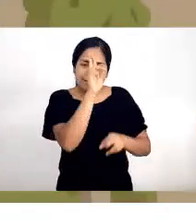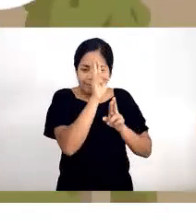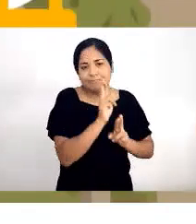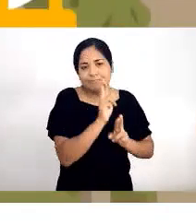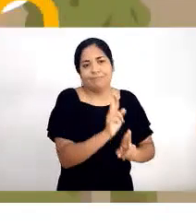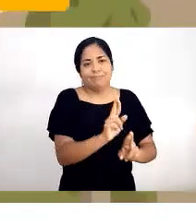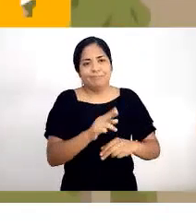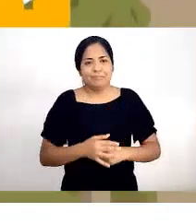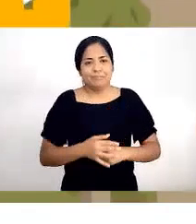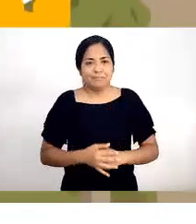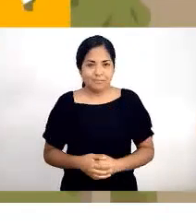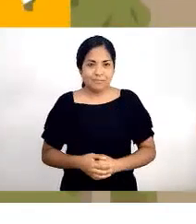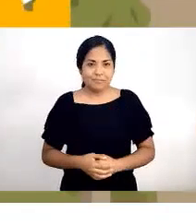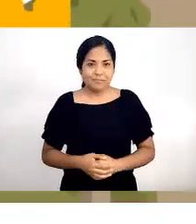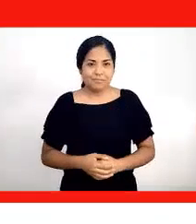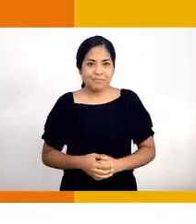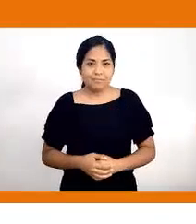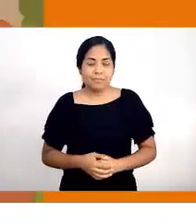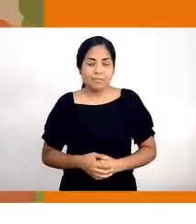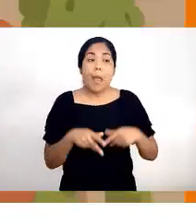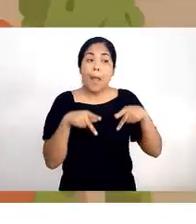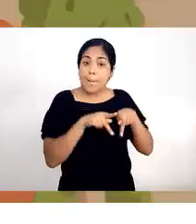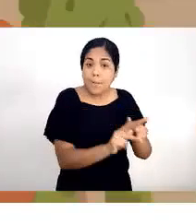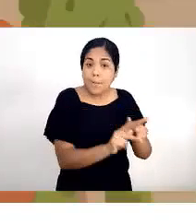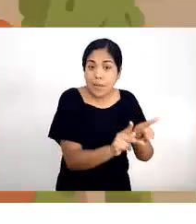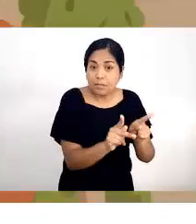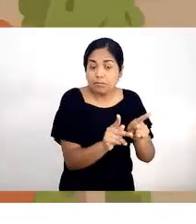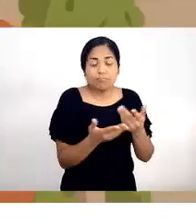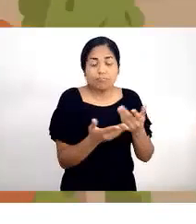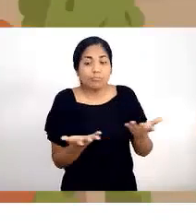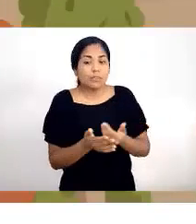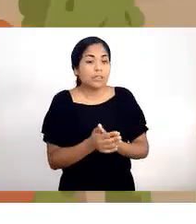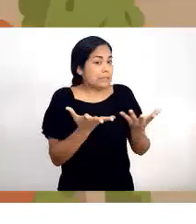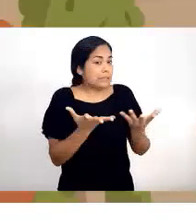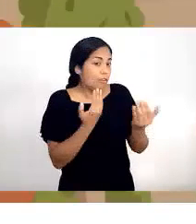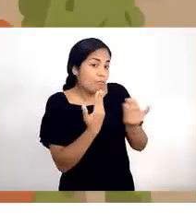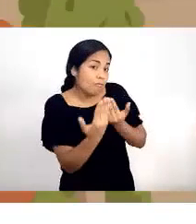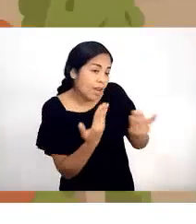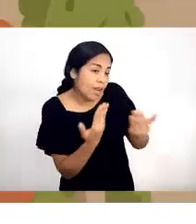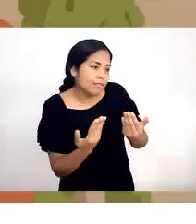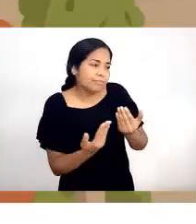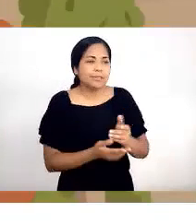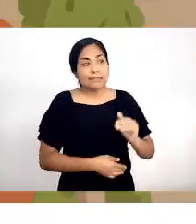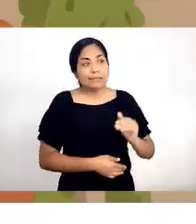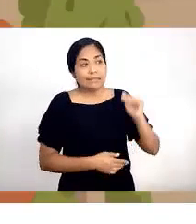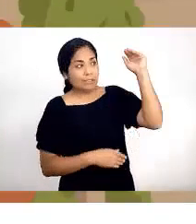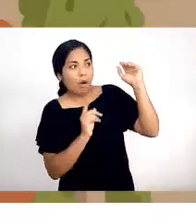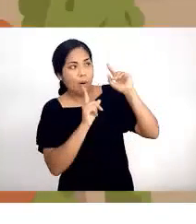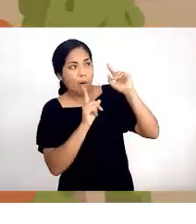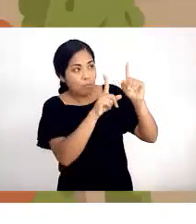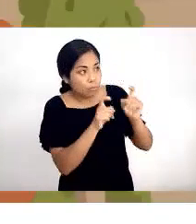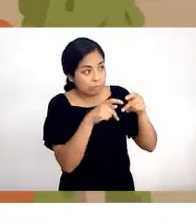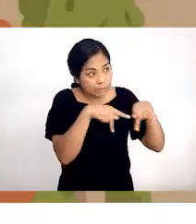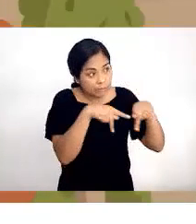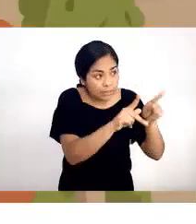personal y siempre respetaremos tu privacidad. ¡Permiso! Siempre que necesitemos comunicarnos contigo, hablaremos primero